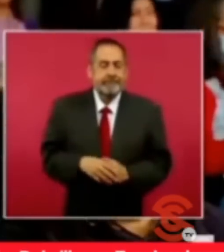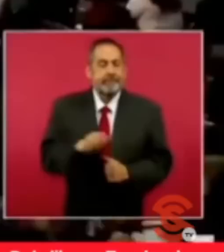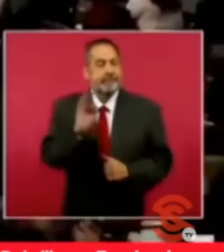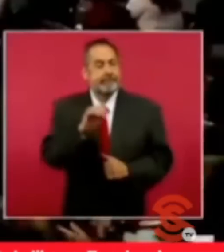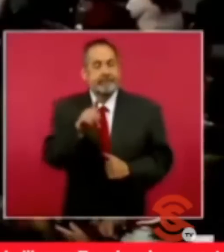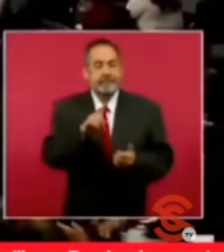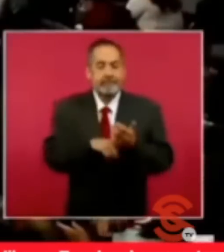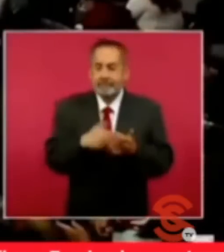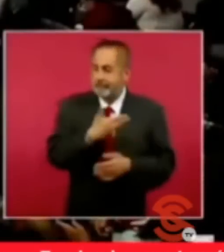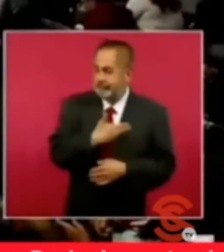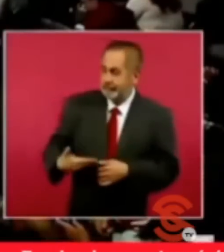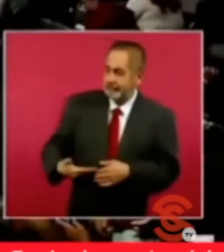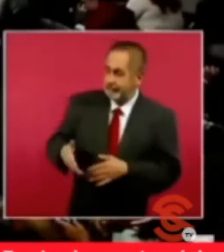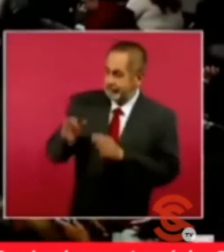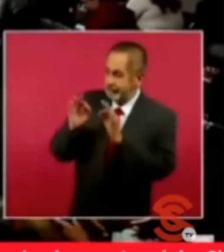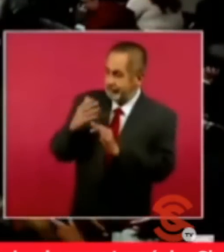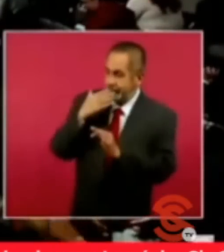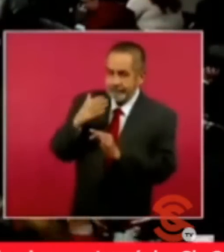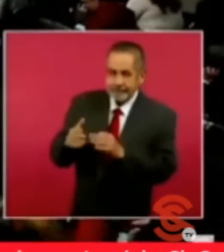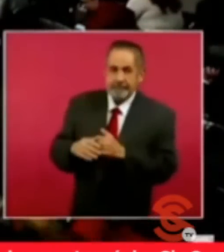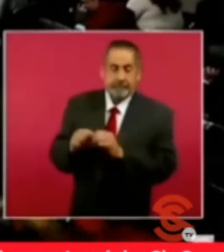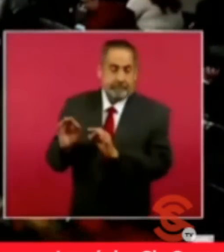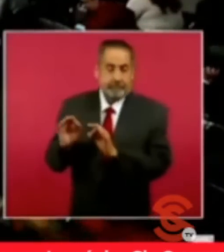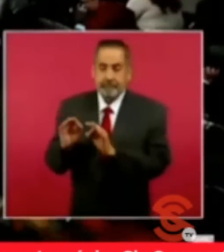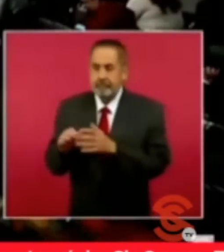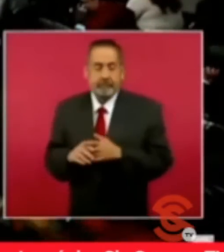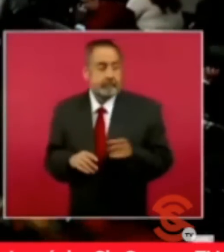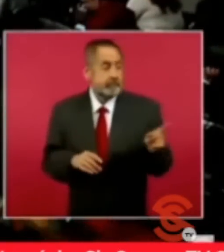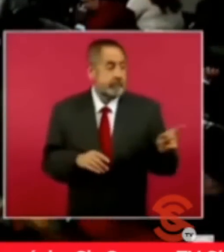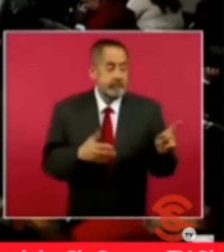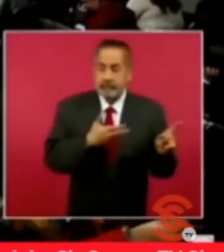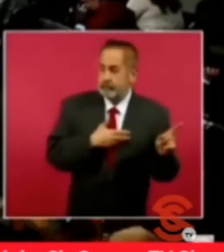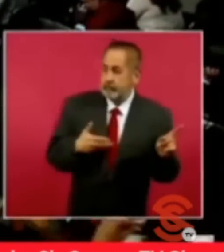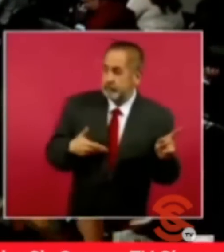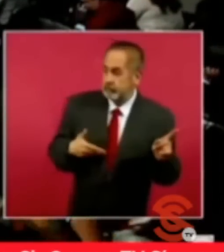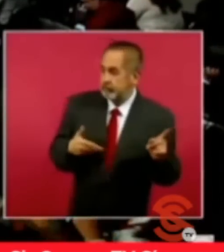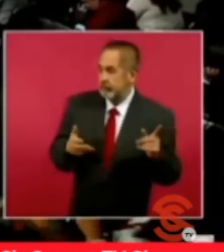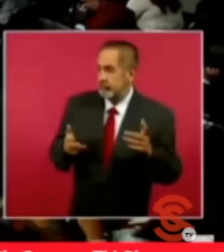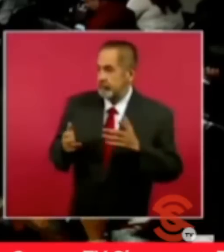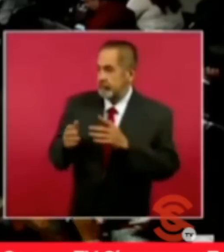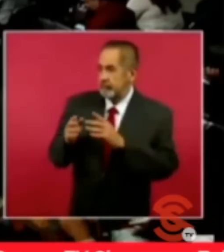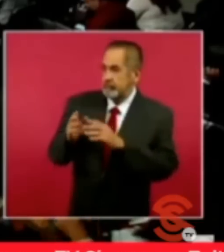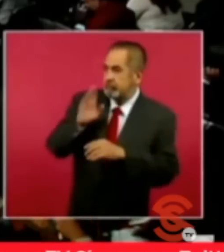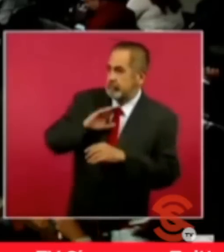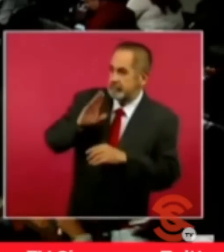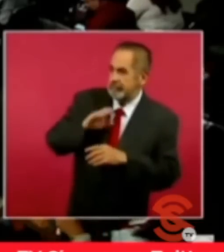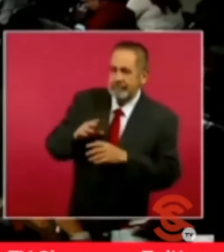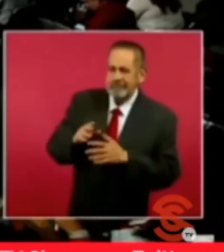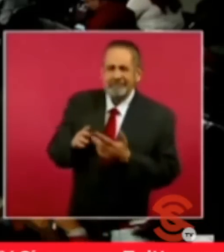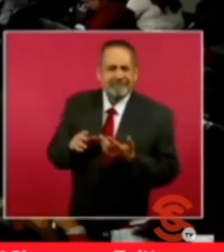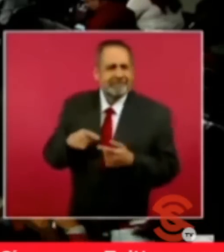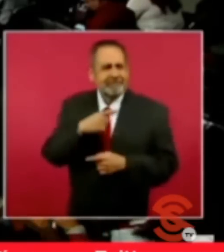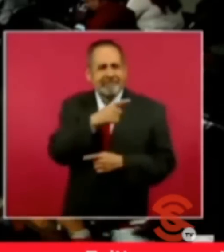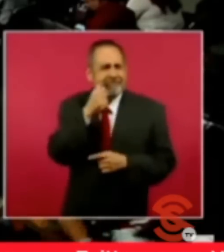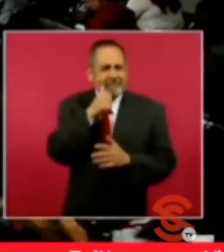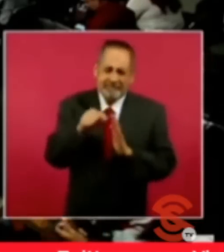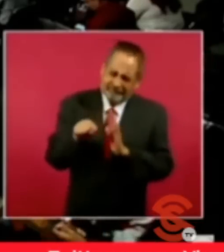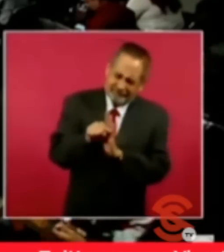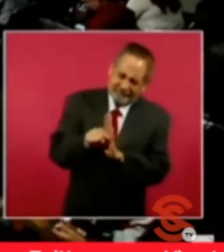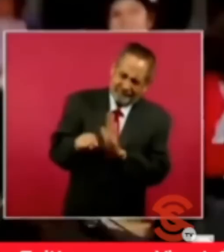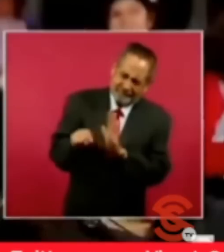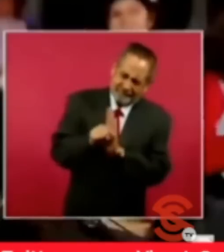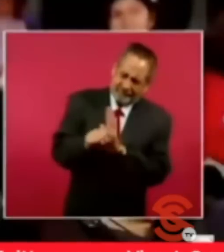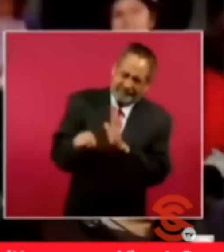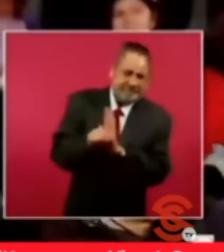si el presidente está bien, porque el presidente está bien, y si el presidente no aparece, porque no aparece. ¿Qué le deja esta